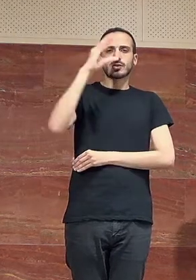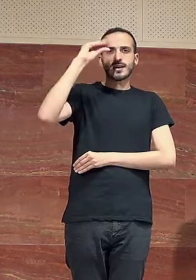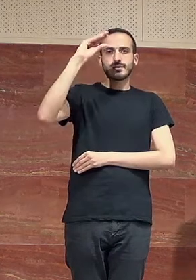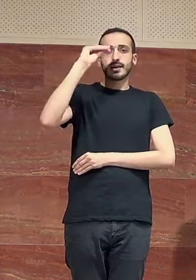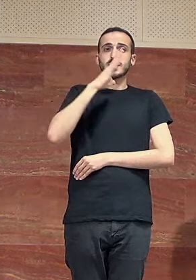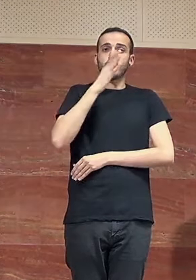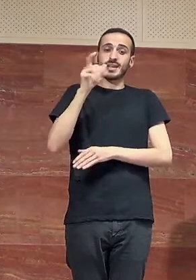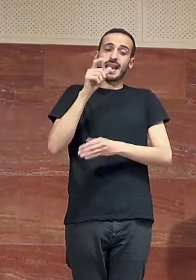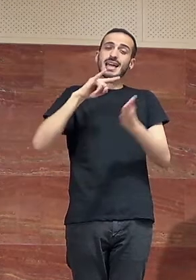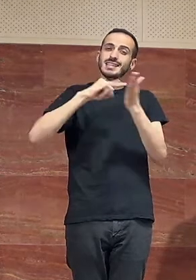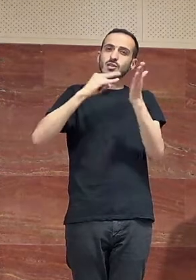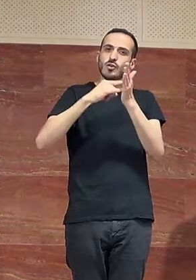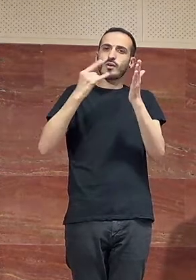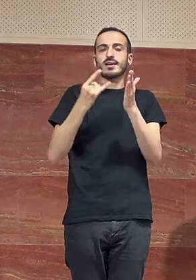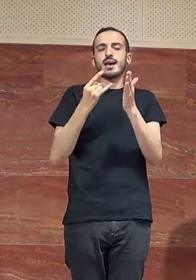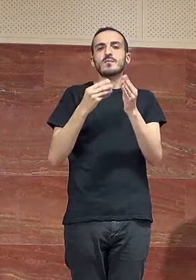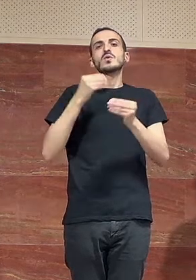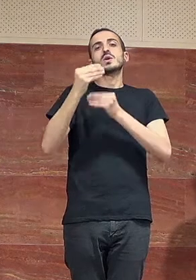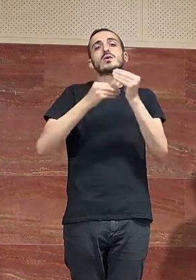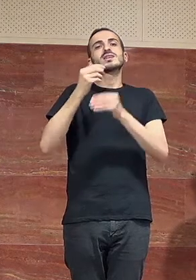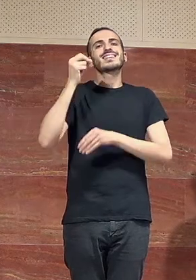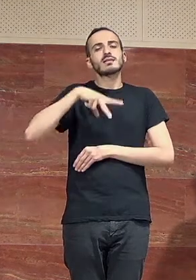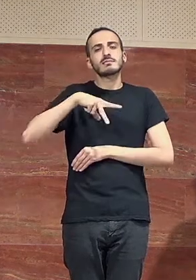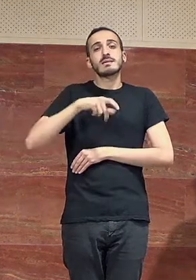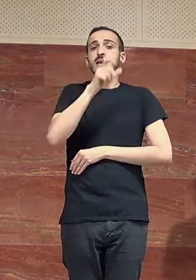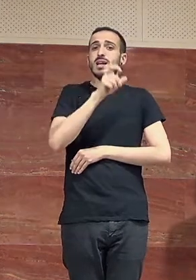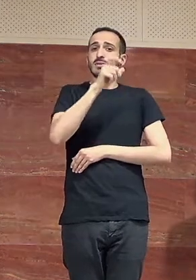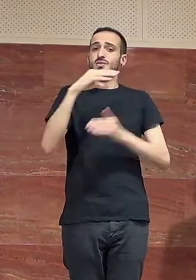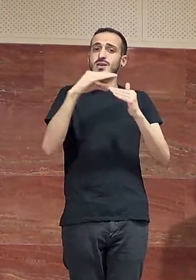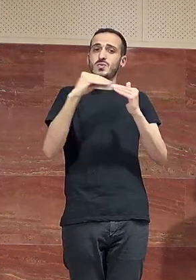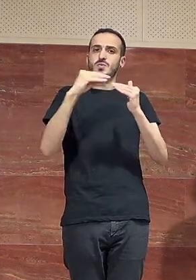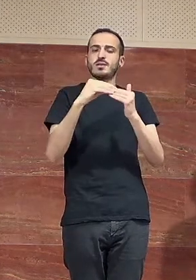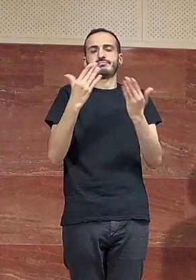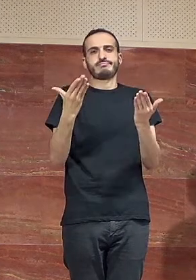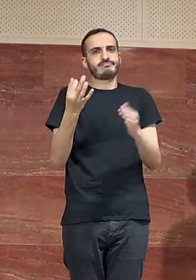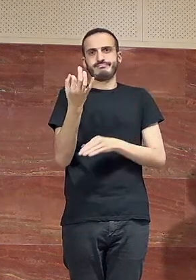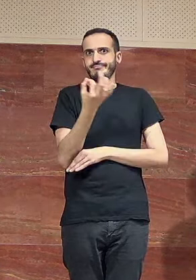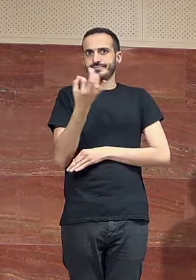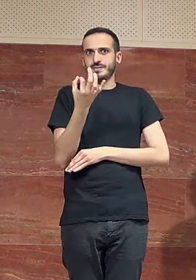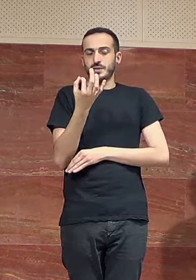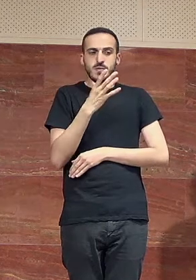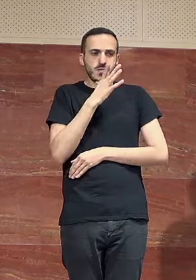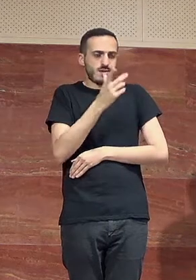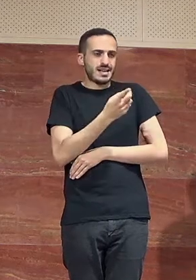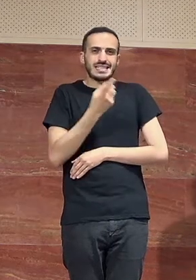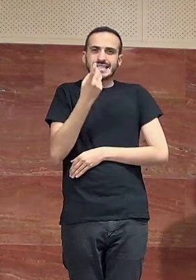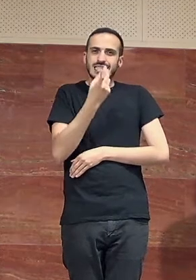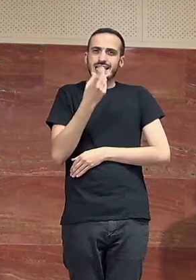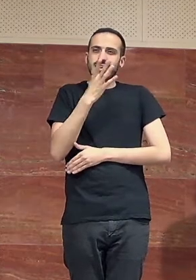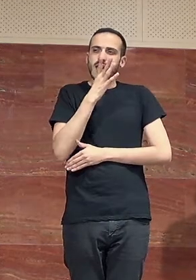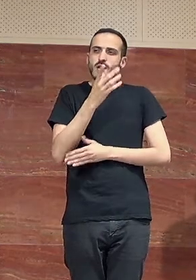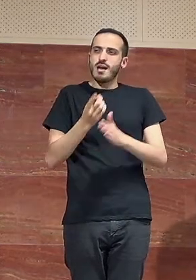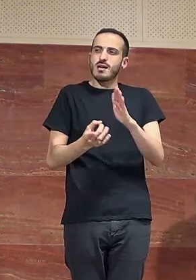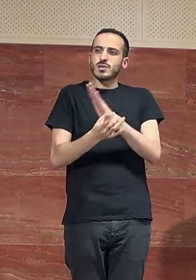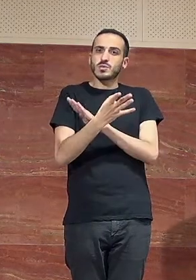por lo tanto, todo ese flujo de datos tienen que nacer como una necesidad que se ha planteado en la primera